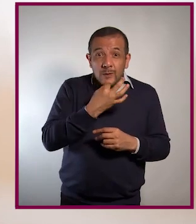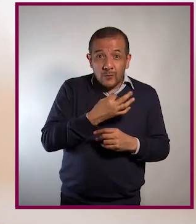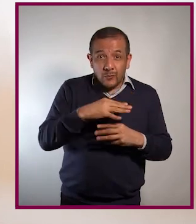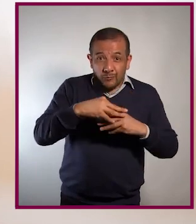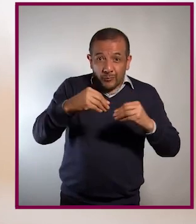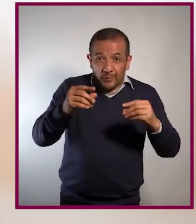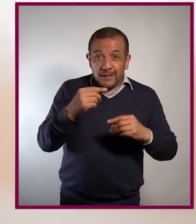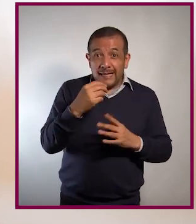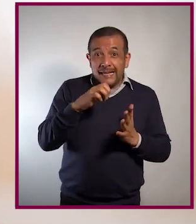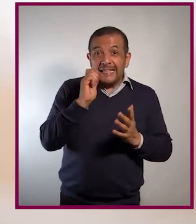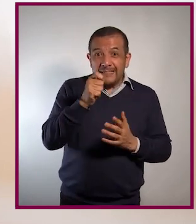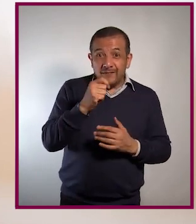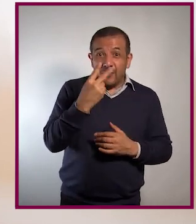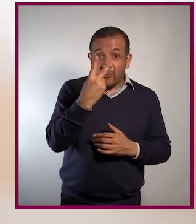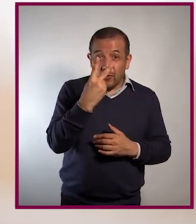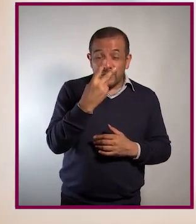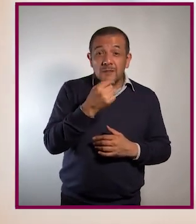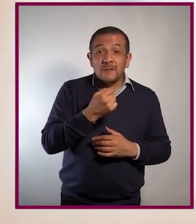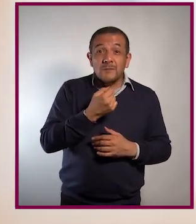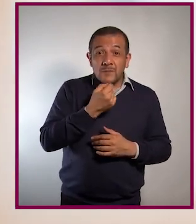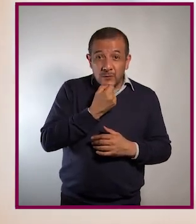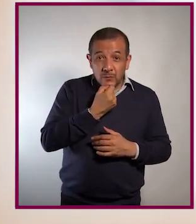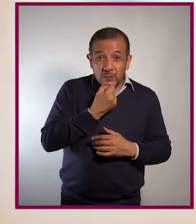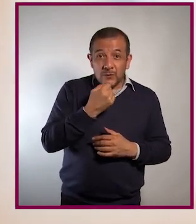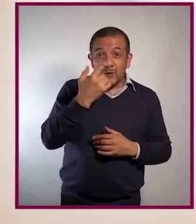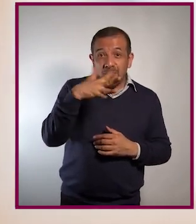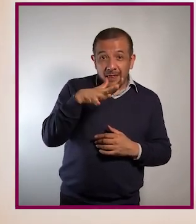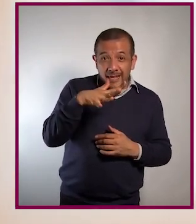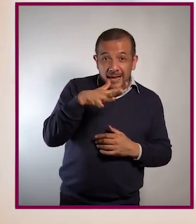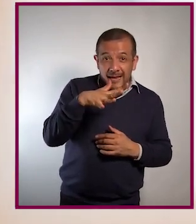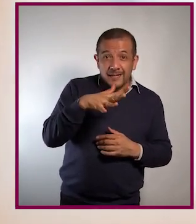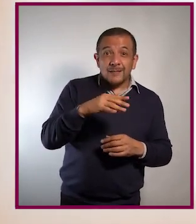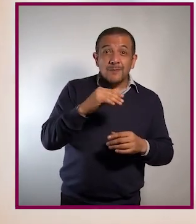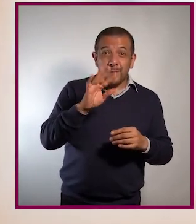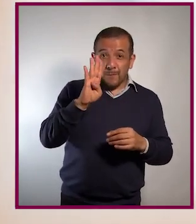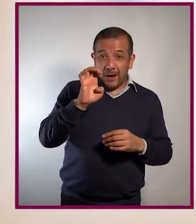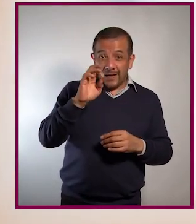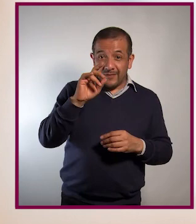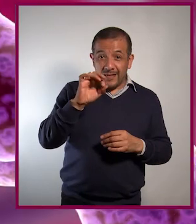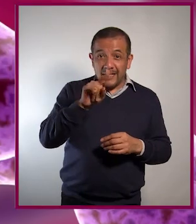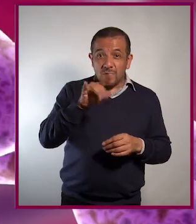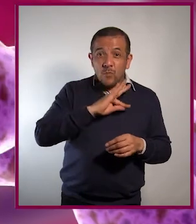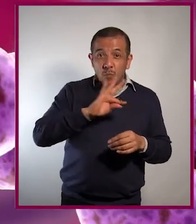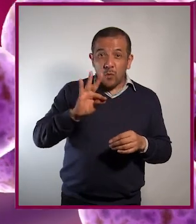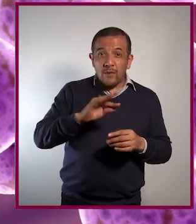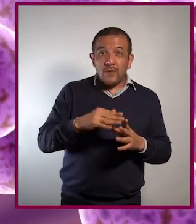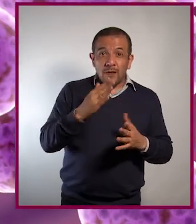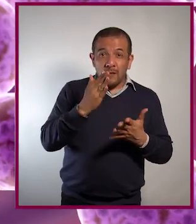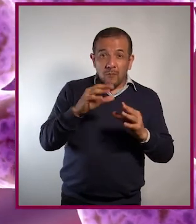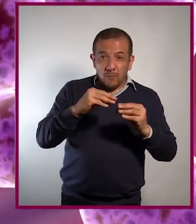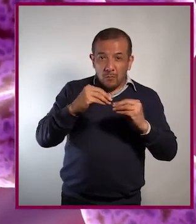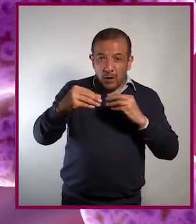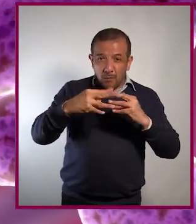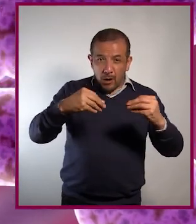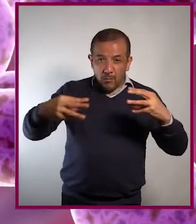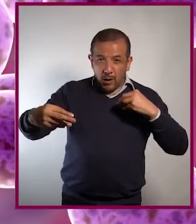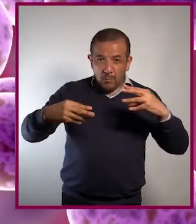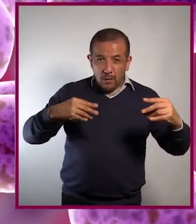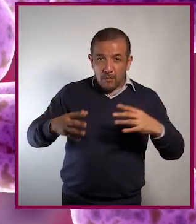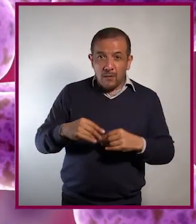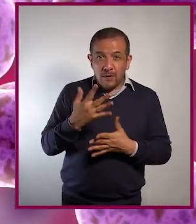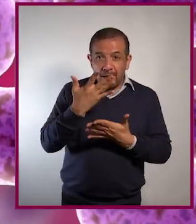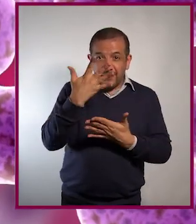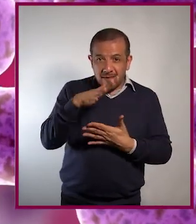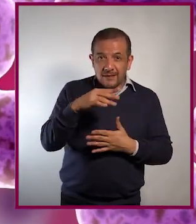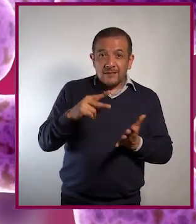Significa que en 2 minutos esas 10 bacterias serían capaces de dividirse 10 veces